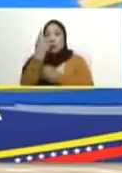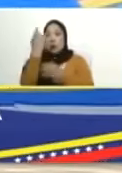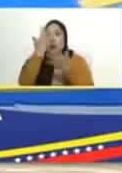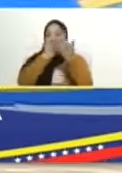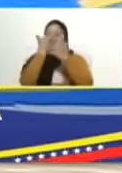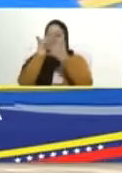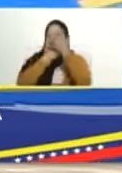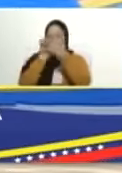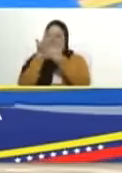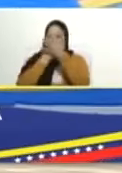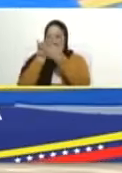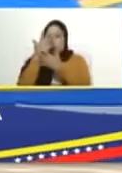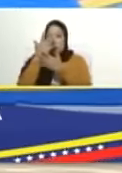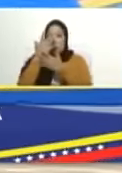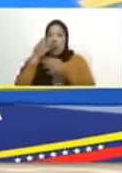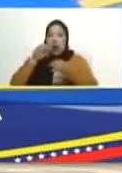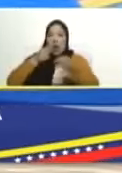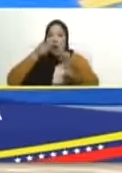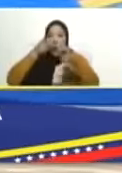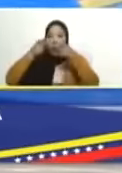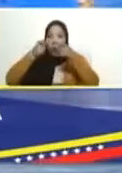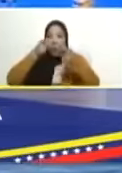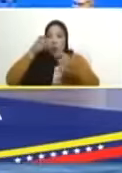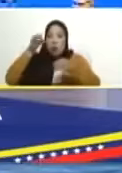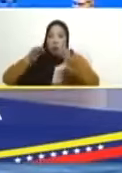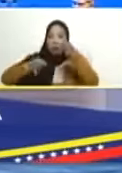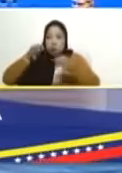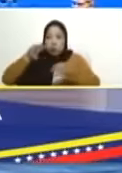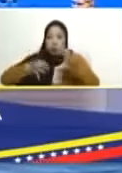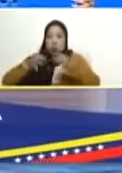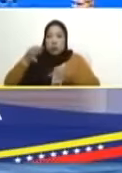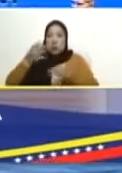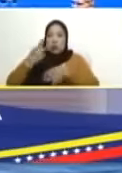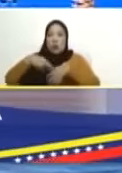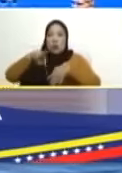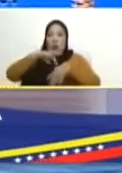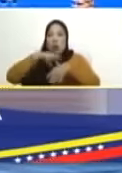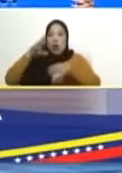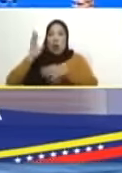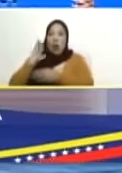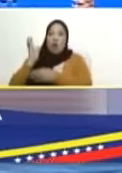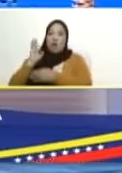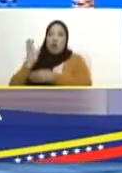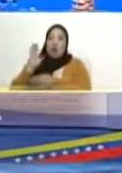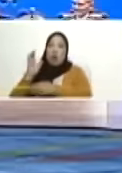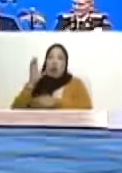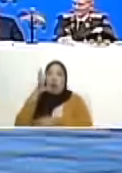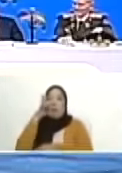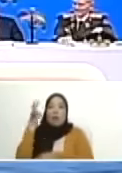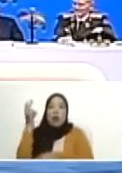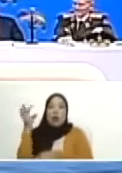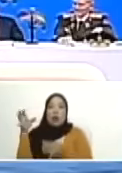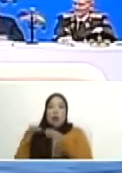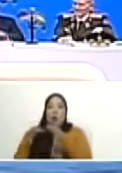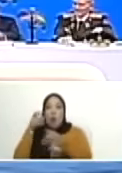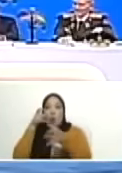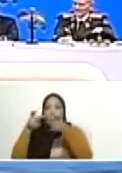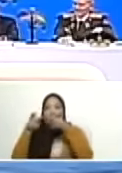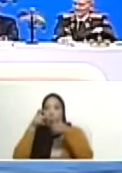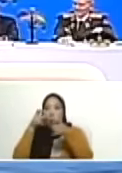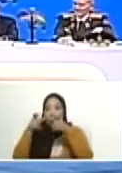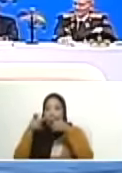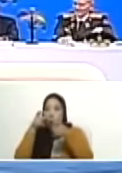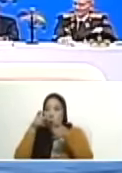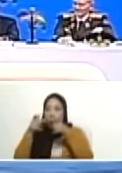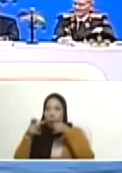arbitraje nulo, irrito. Se instala en París el Tribunal Arbitral y de manera